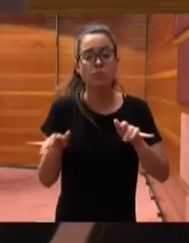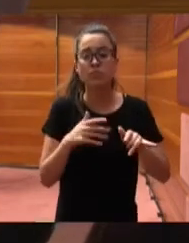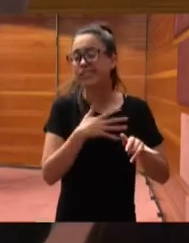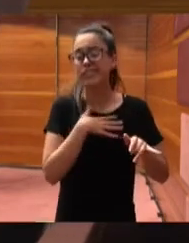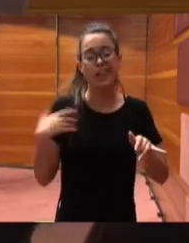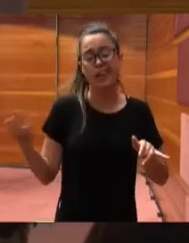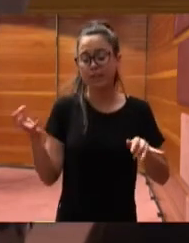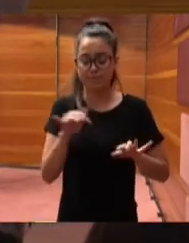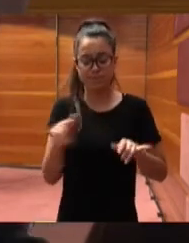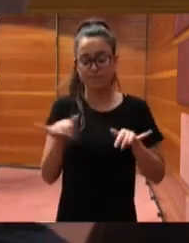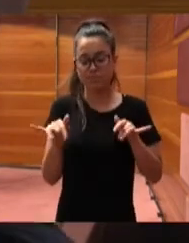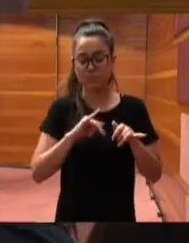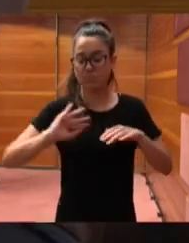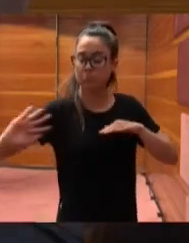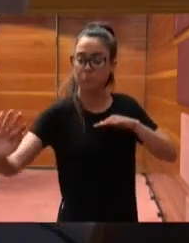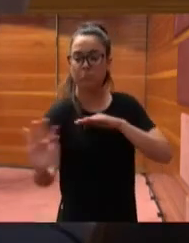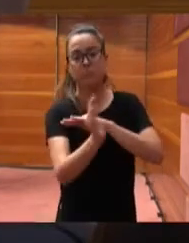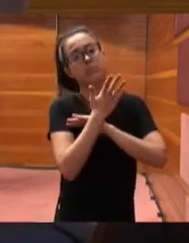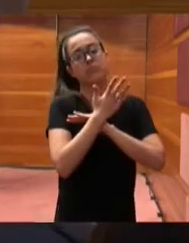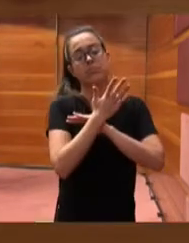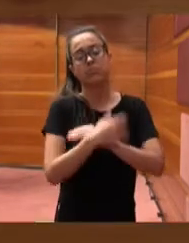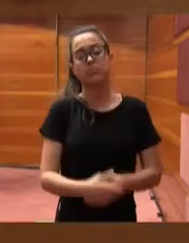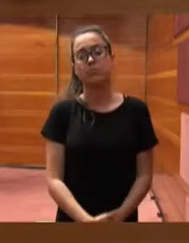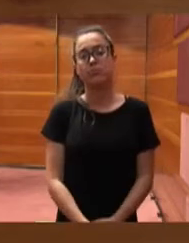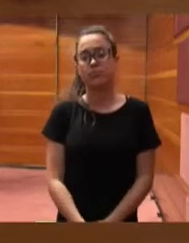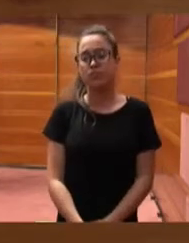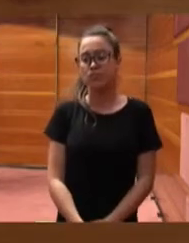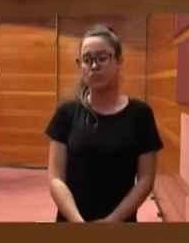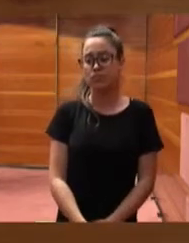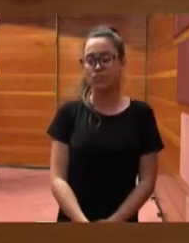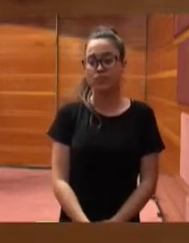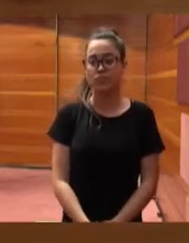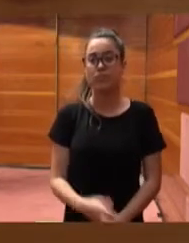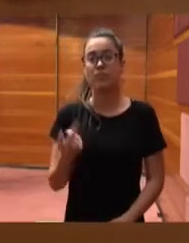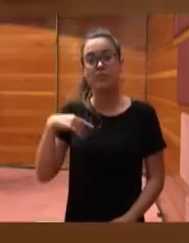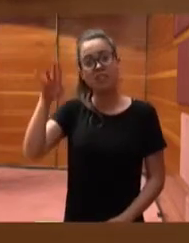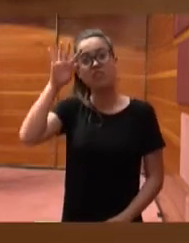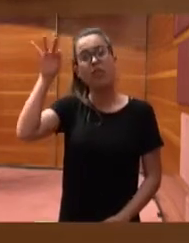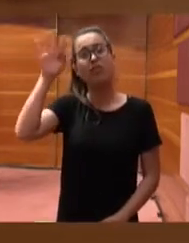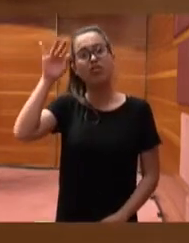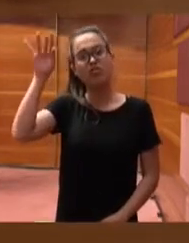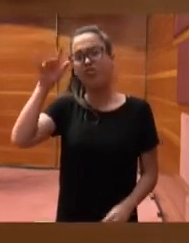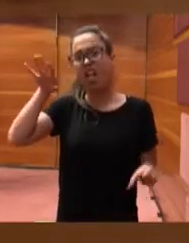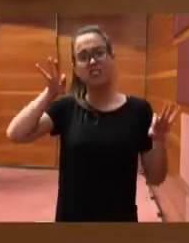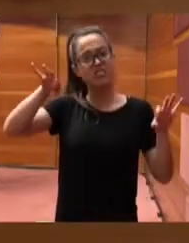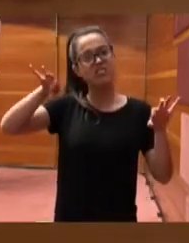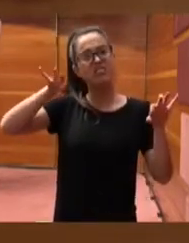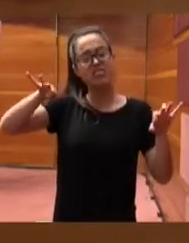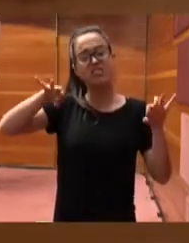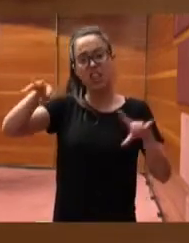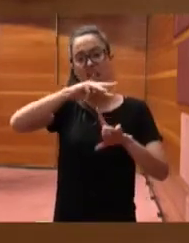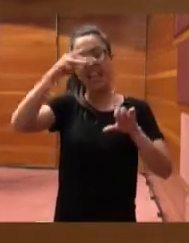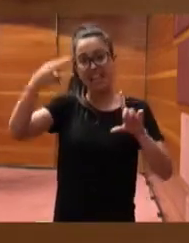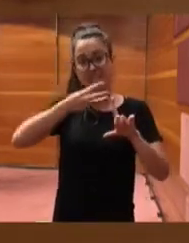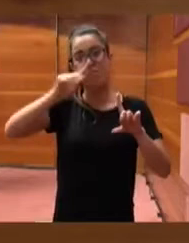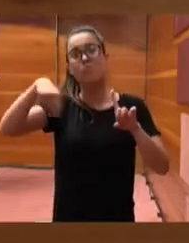estás necesitando y orientándote. Y esa filosofía que la han trasladado a la web también la han trasladado dentro de